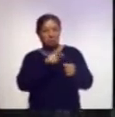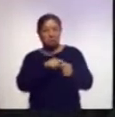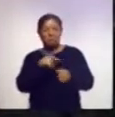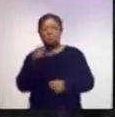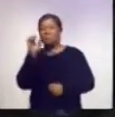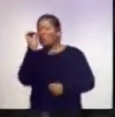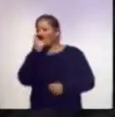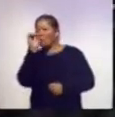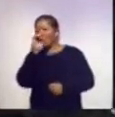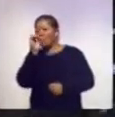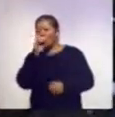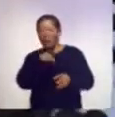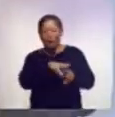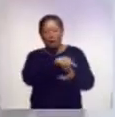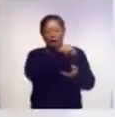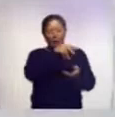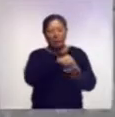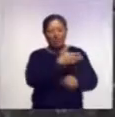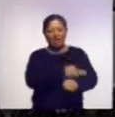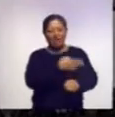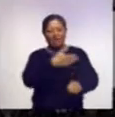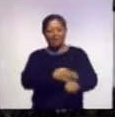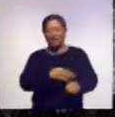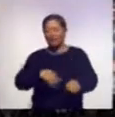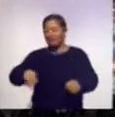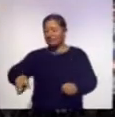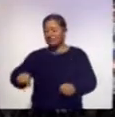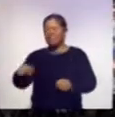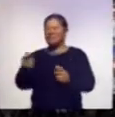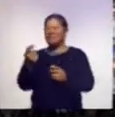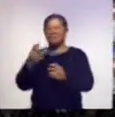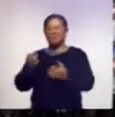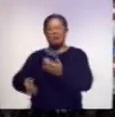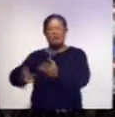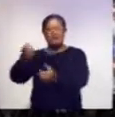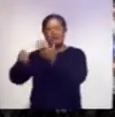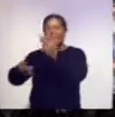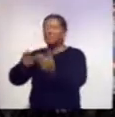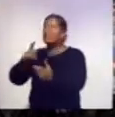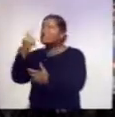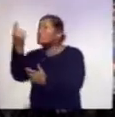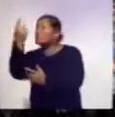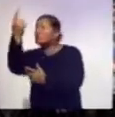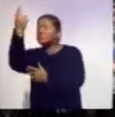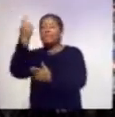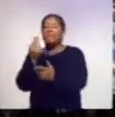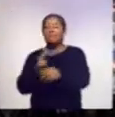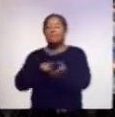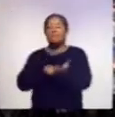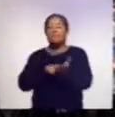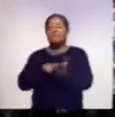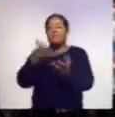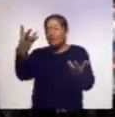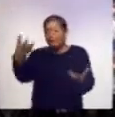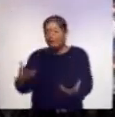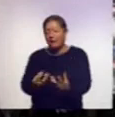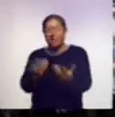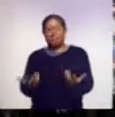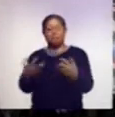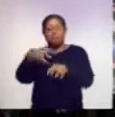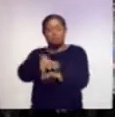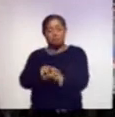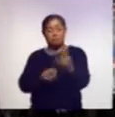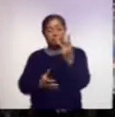aserrín, hollín y boñiga seca. Me llena de orgullo que mi trabajo haya sido reconocido.